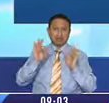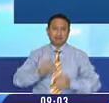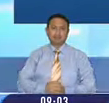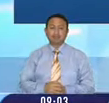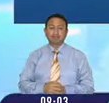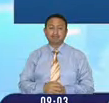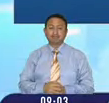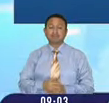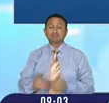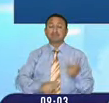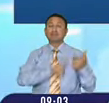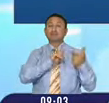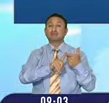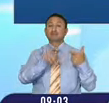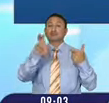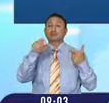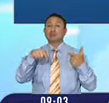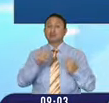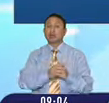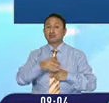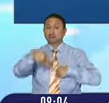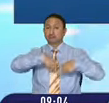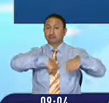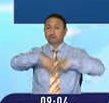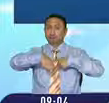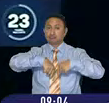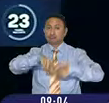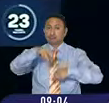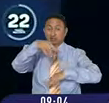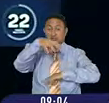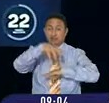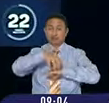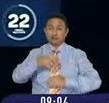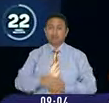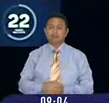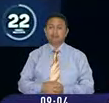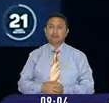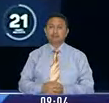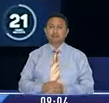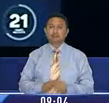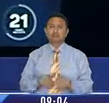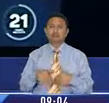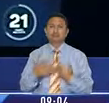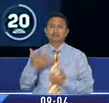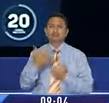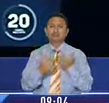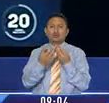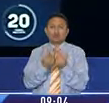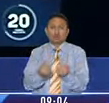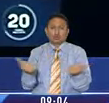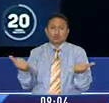El segundo eje a abordar fue la vialidad en la provincia. Vamos a generar soluciones viales,